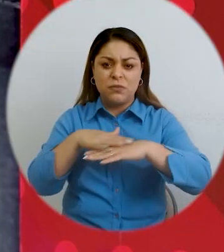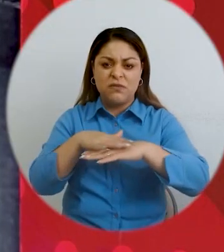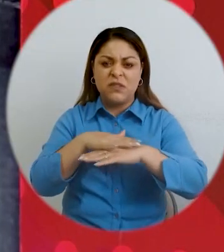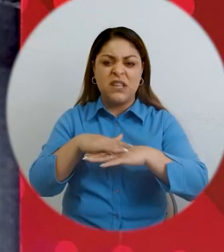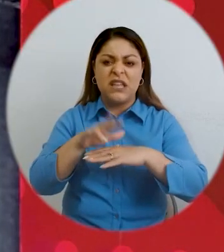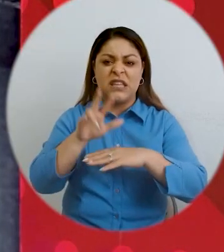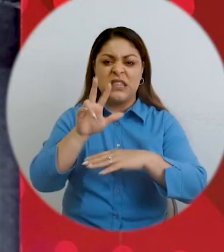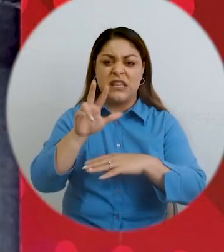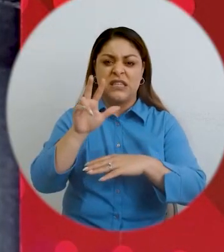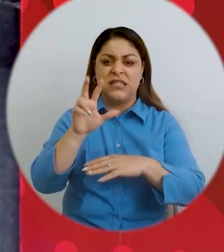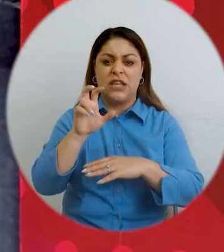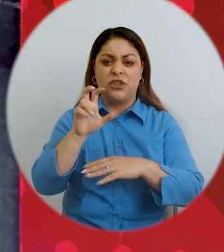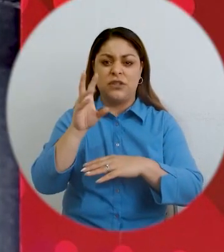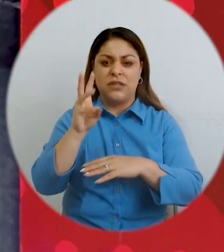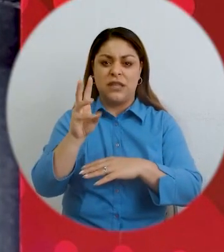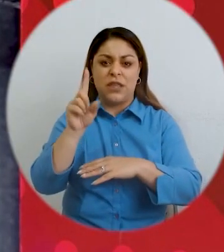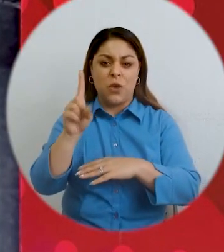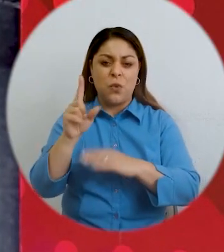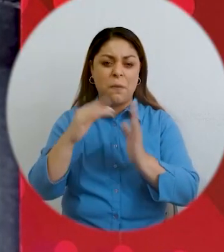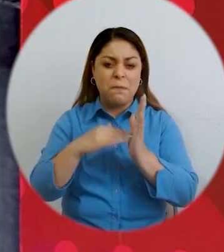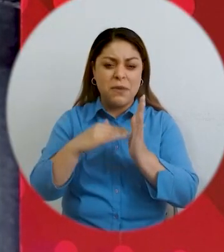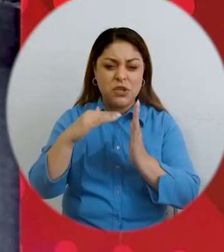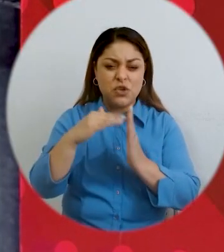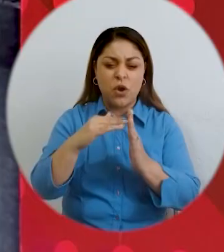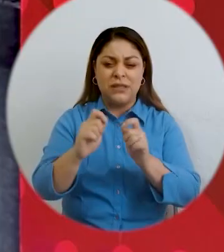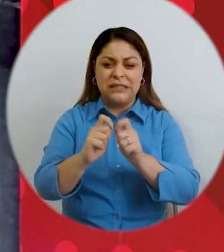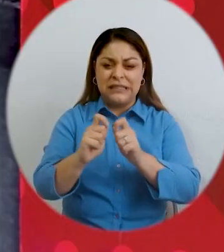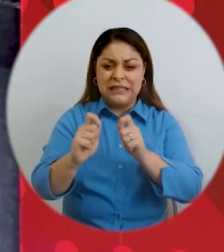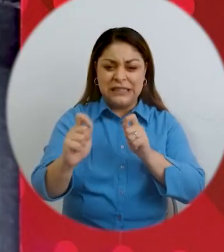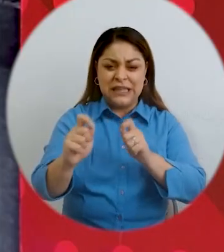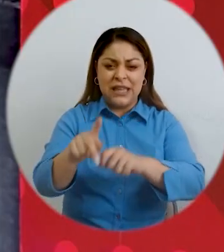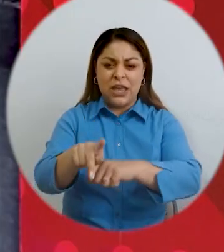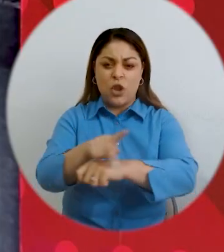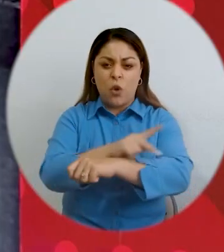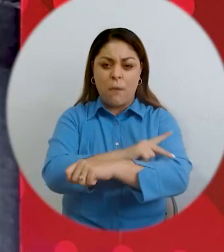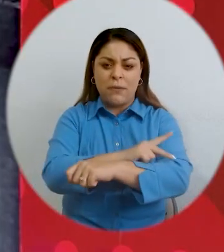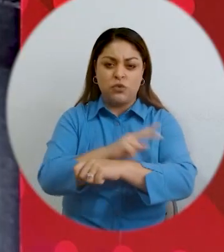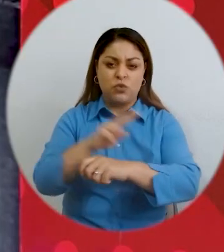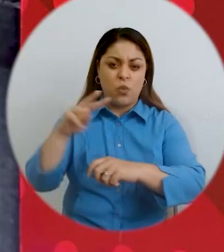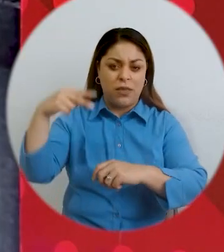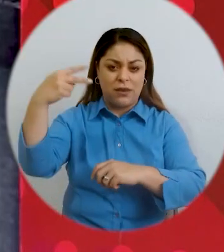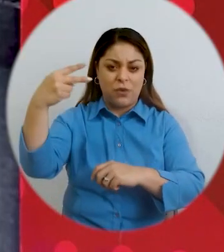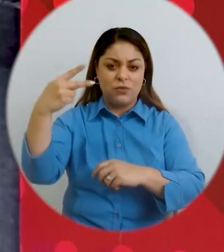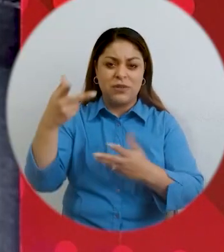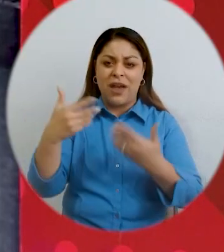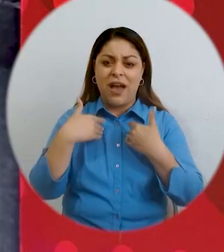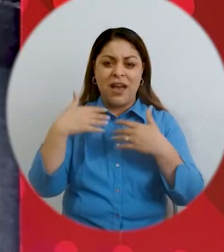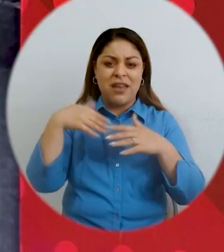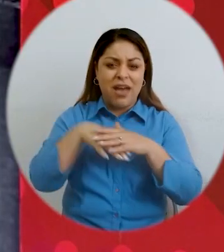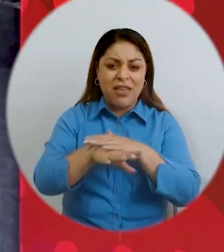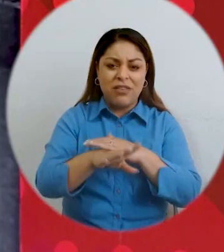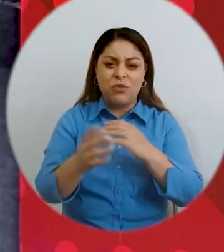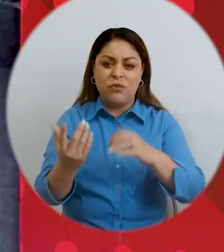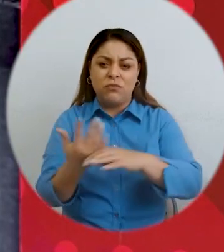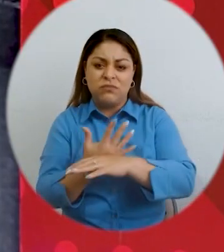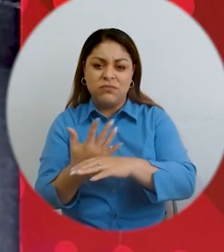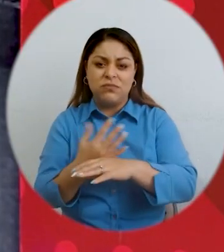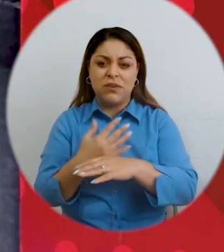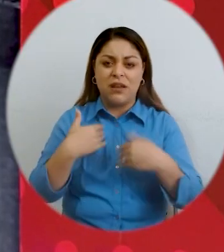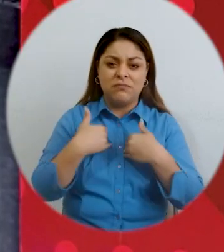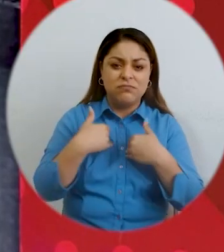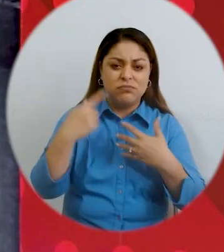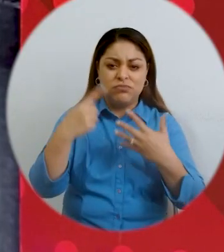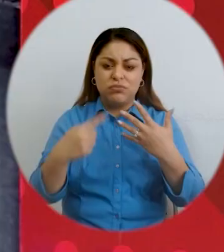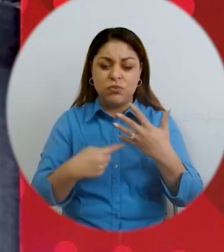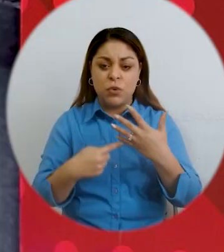de 361 millones de kilómetros cuadrados. Ahí hay infinidad de flora, de fauna, es fundamental para la vida